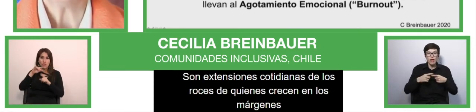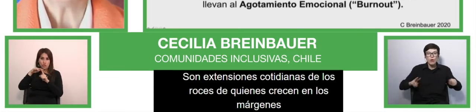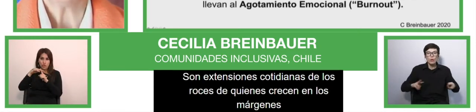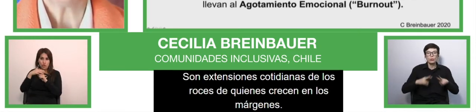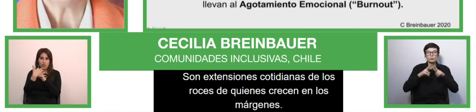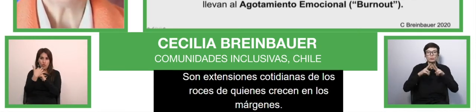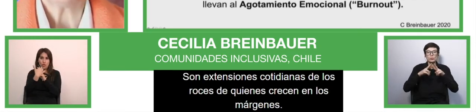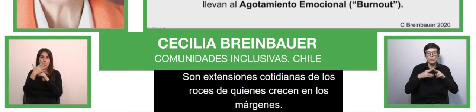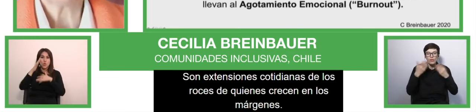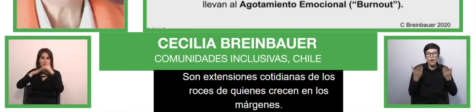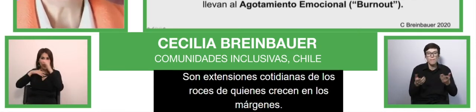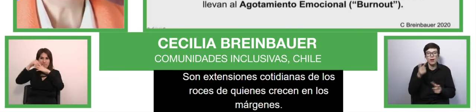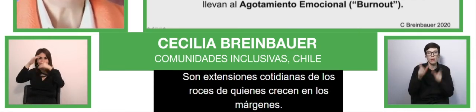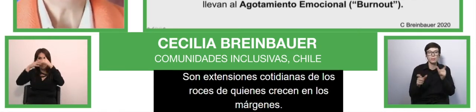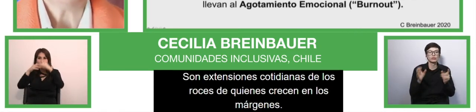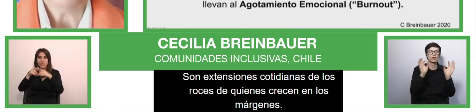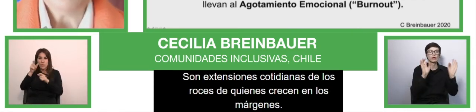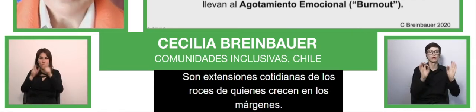norma